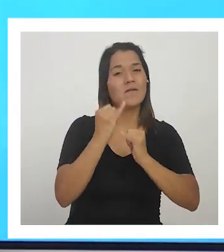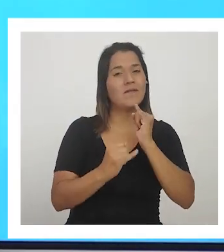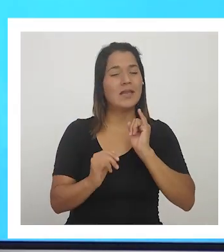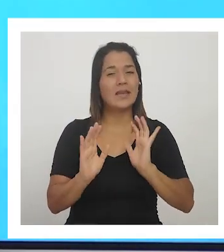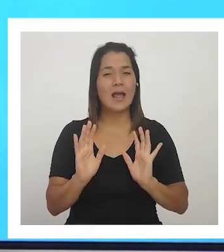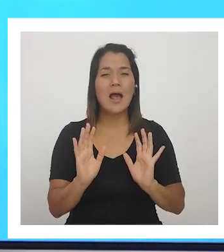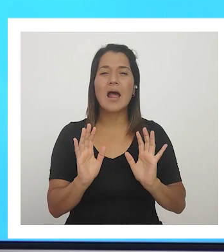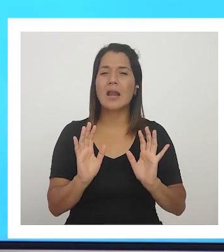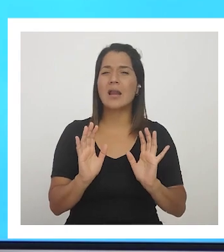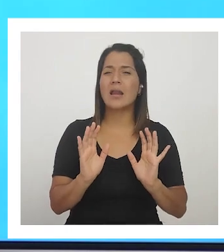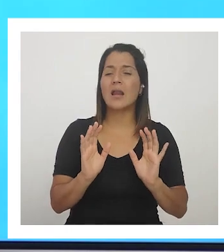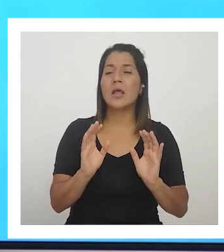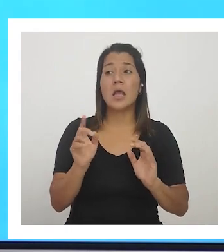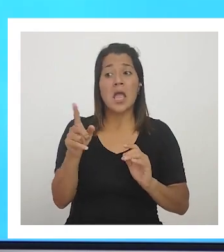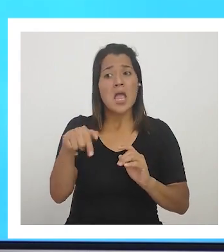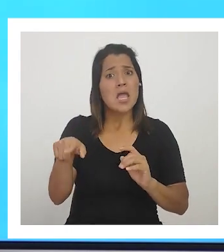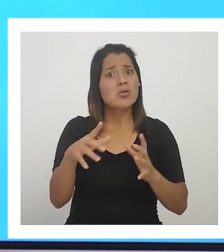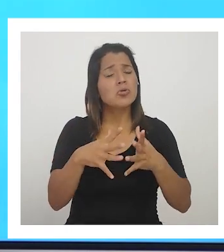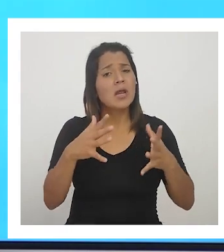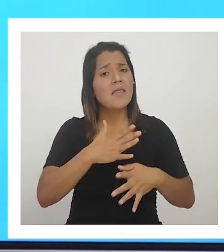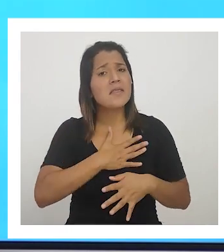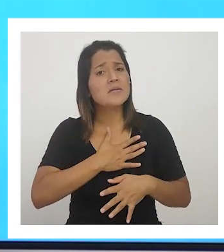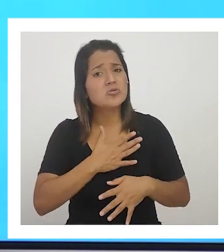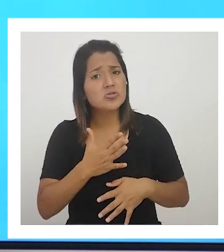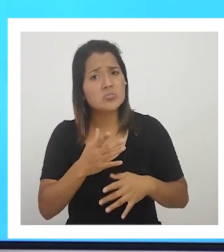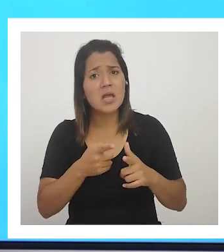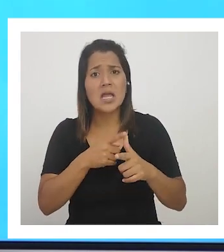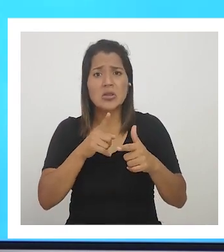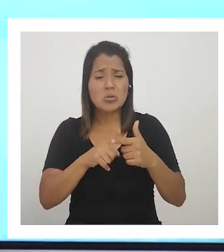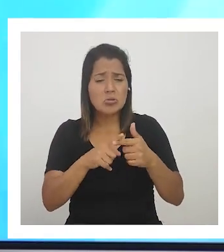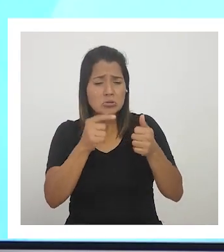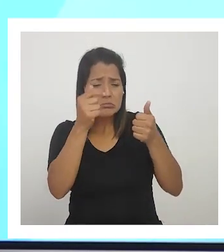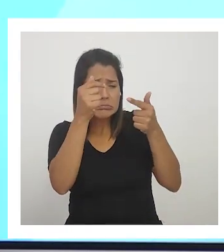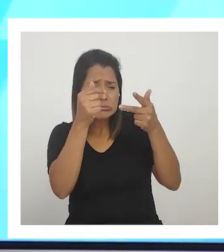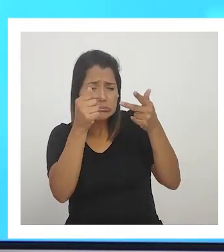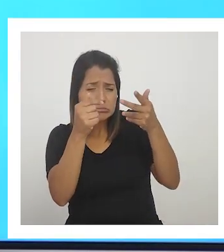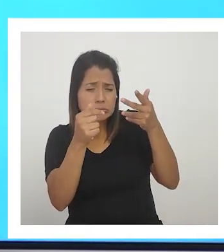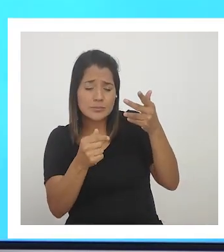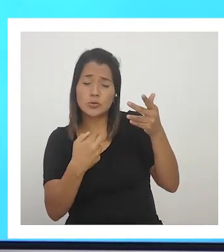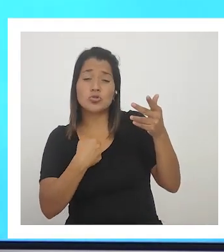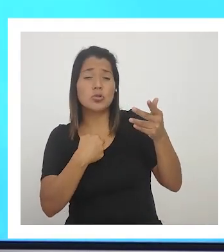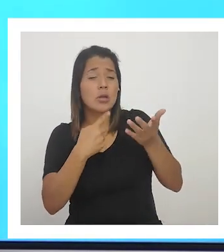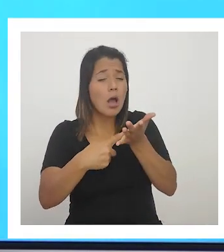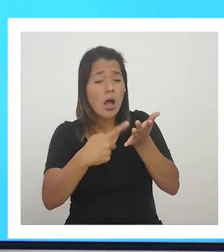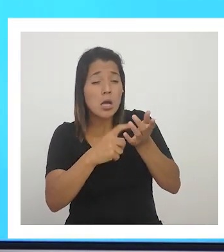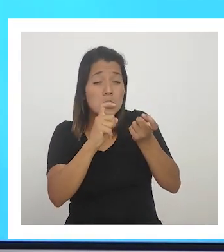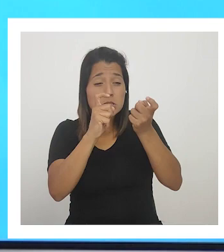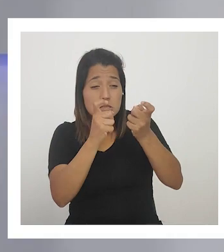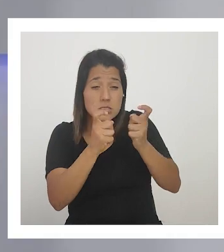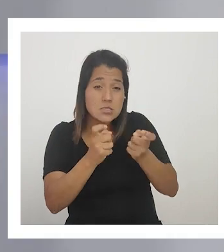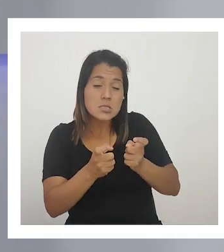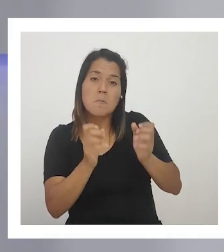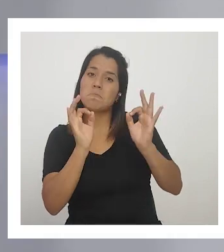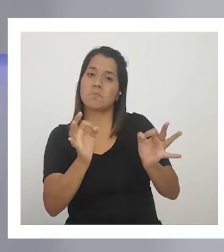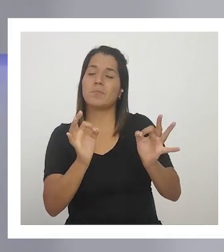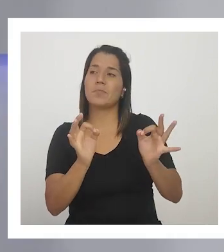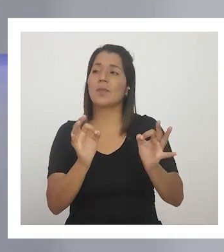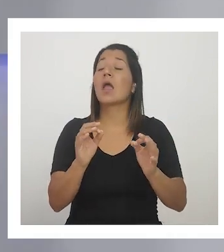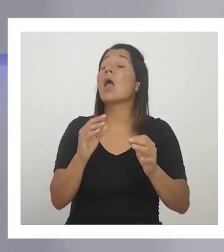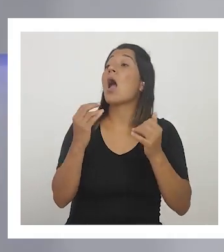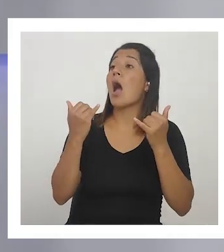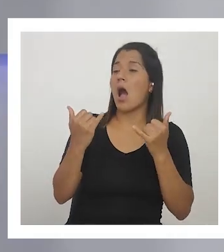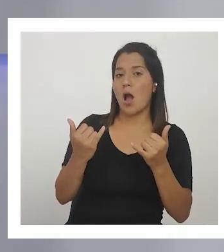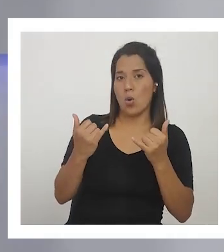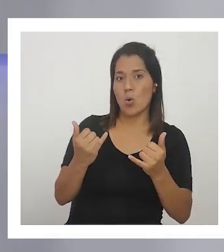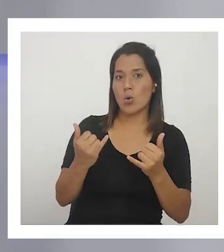una gran disposición y se fueron ajustando todos esos criterios de la mejor manera posible. Hay una distribución